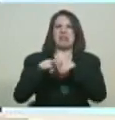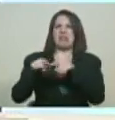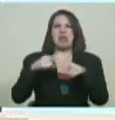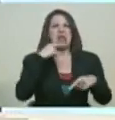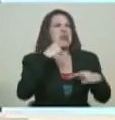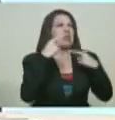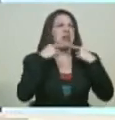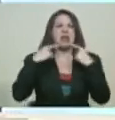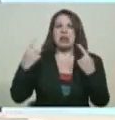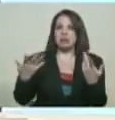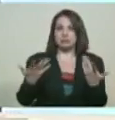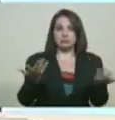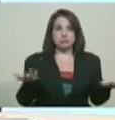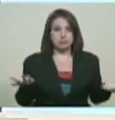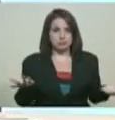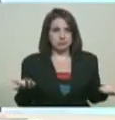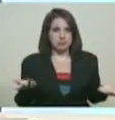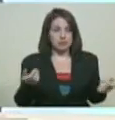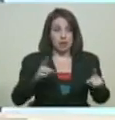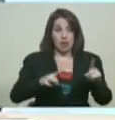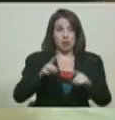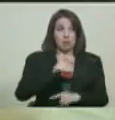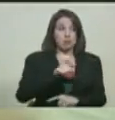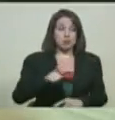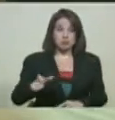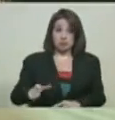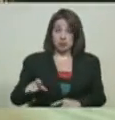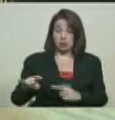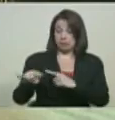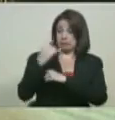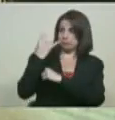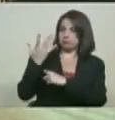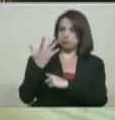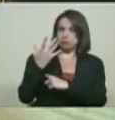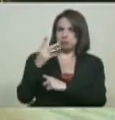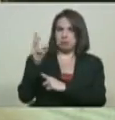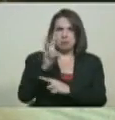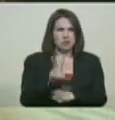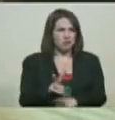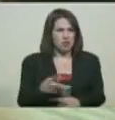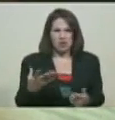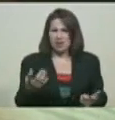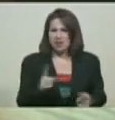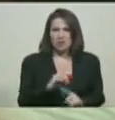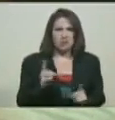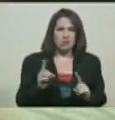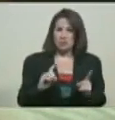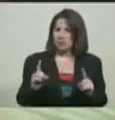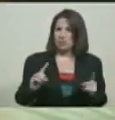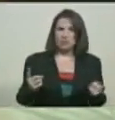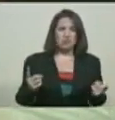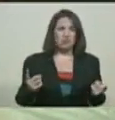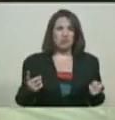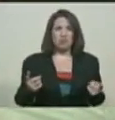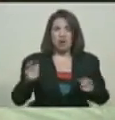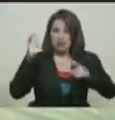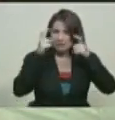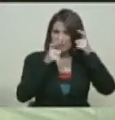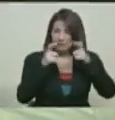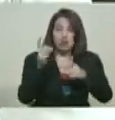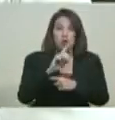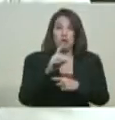compañeros no es una traición a chávez fundar el movimiento somos venezuela compañero es una necesidad